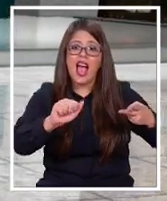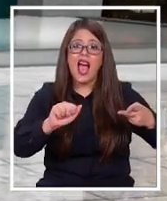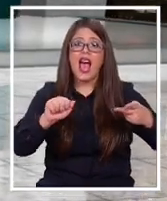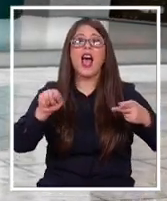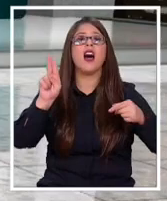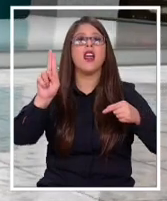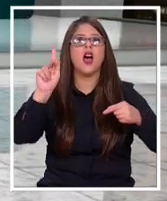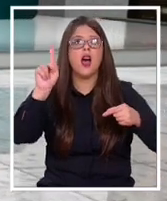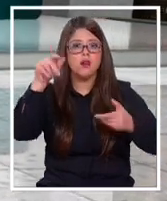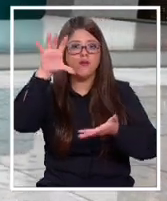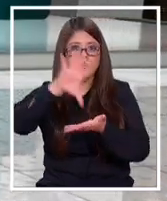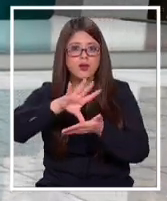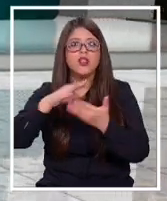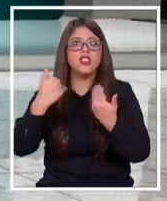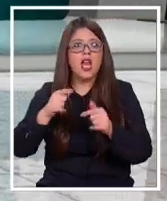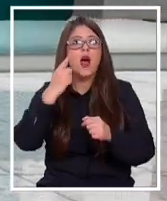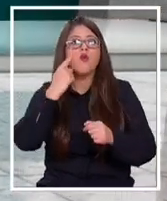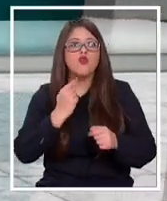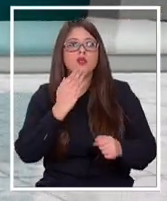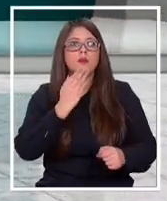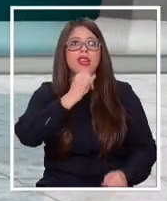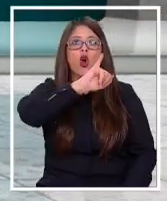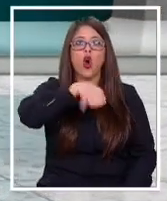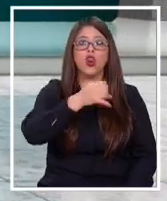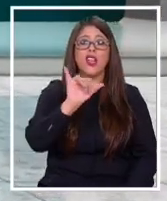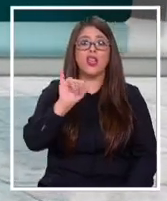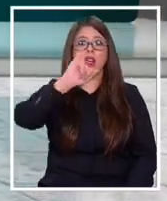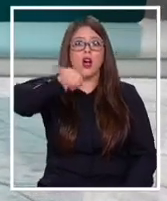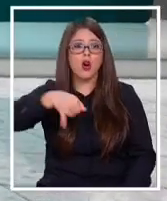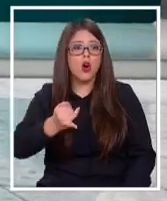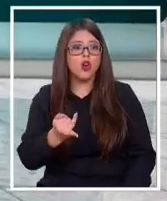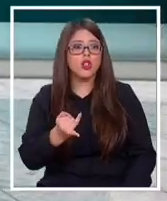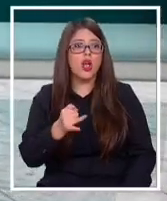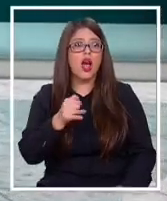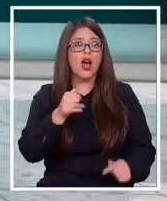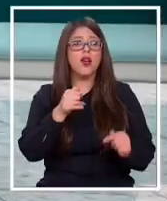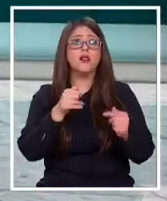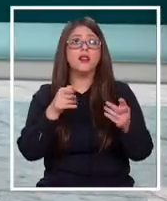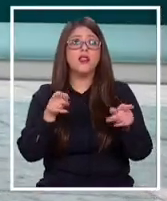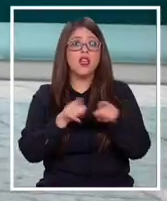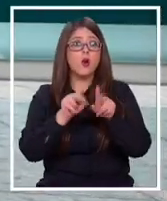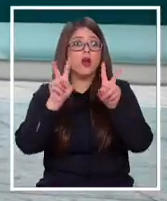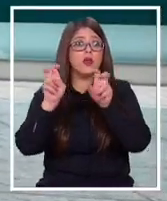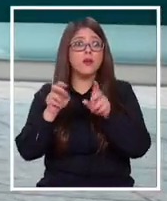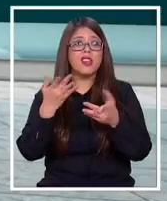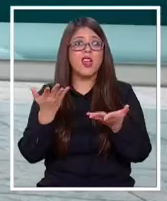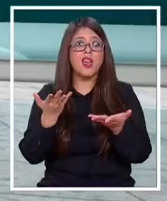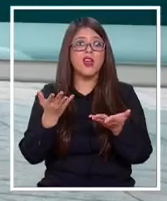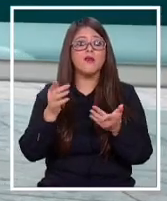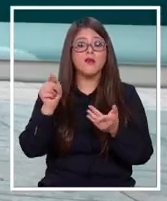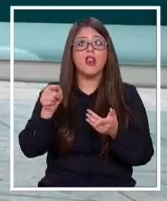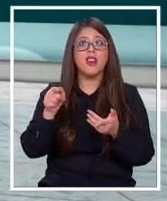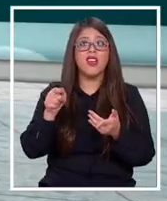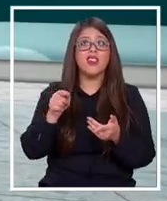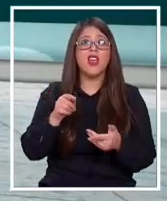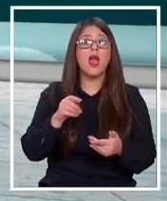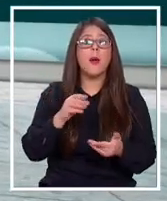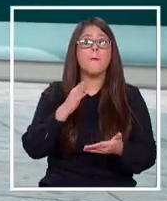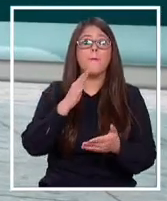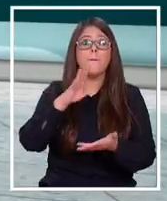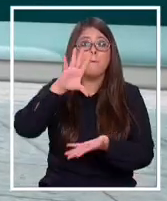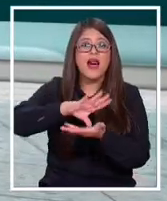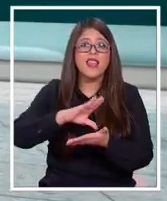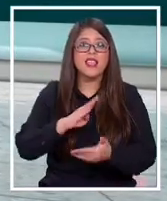ha aprobado la OMS la vacuna de Johnson & Johnson, con esta filial belga de Janssen, y